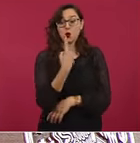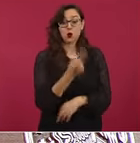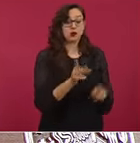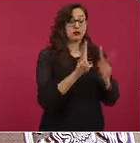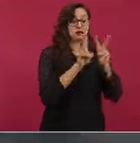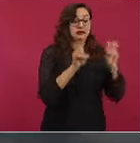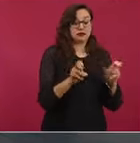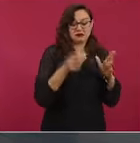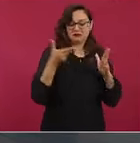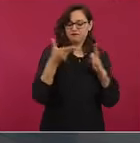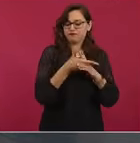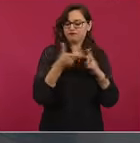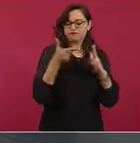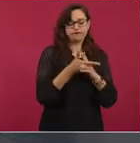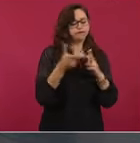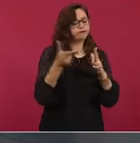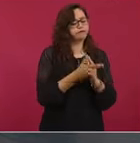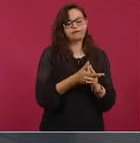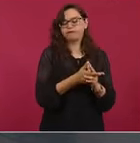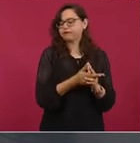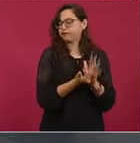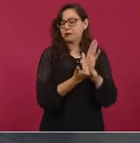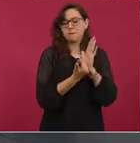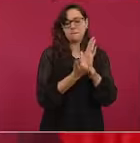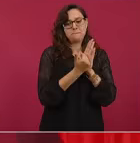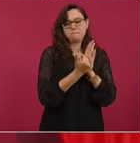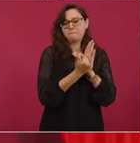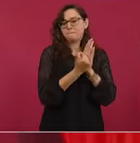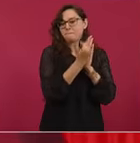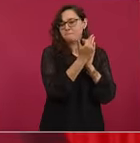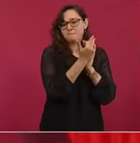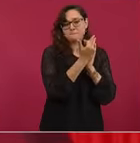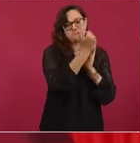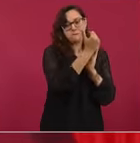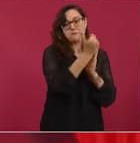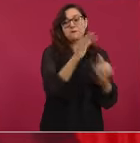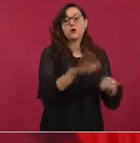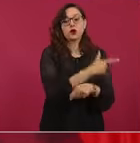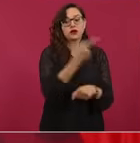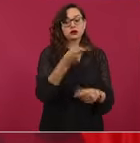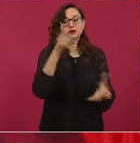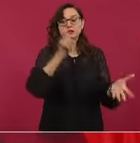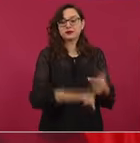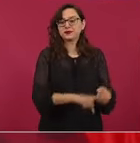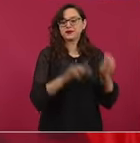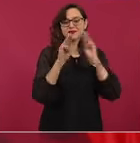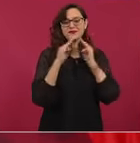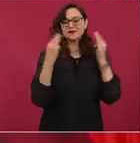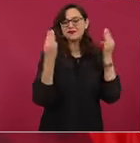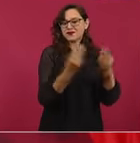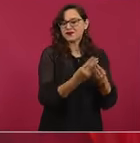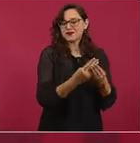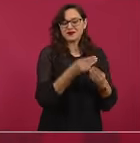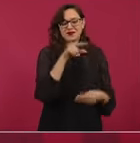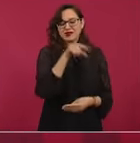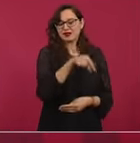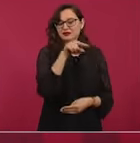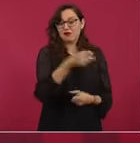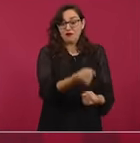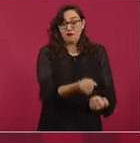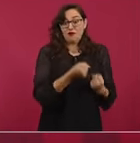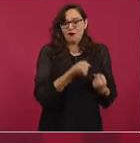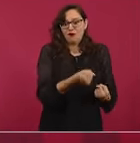el homicidio, muy vinculado con las bandas de la delincuencia organizada, y